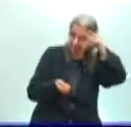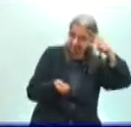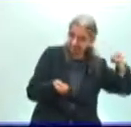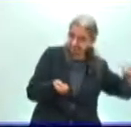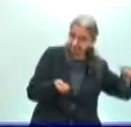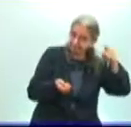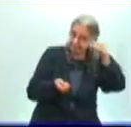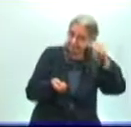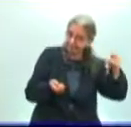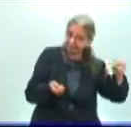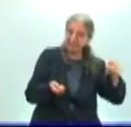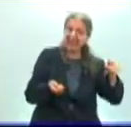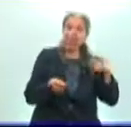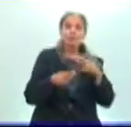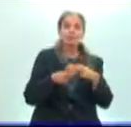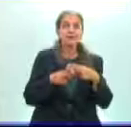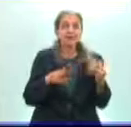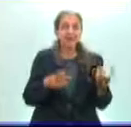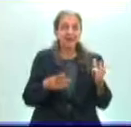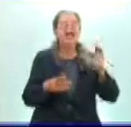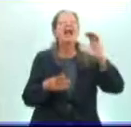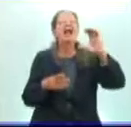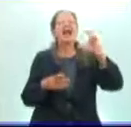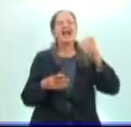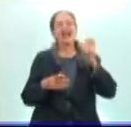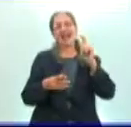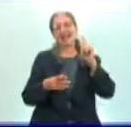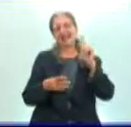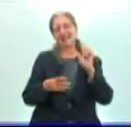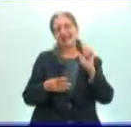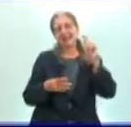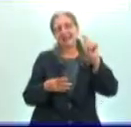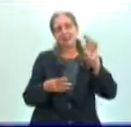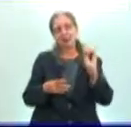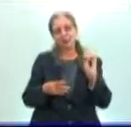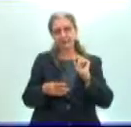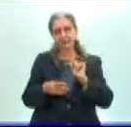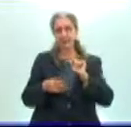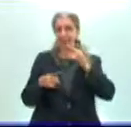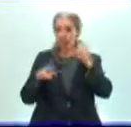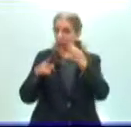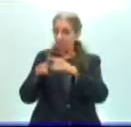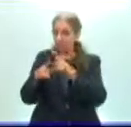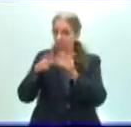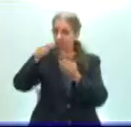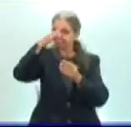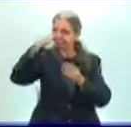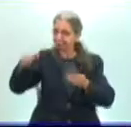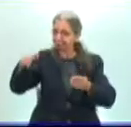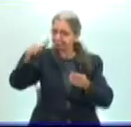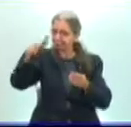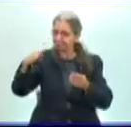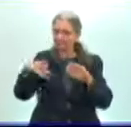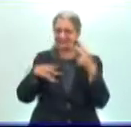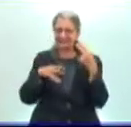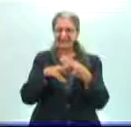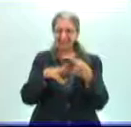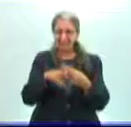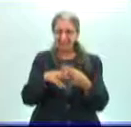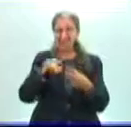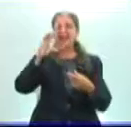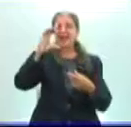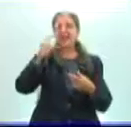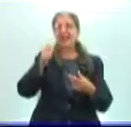que es un cateto y del otro tensor que también es otro